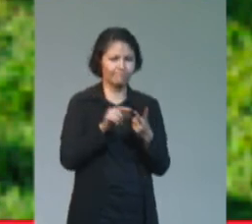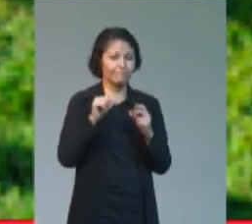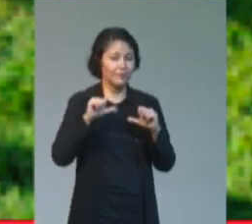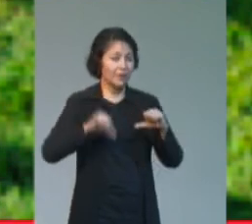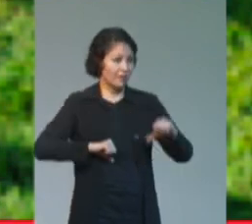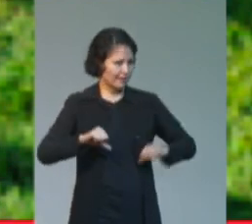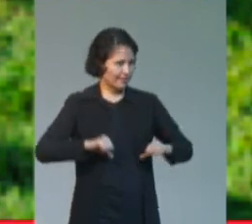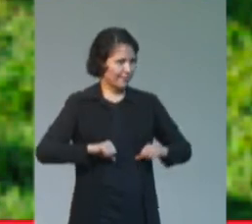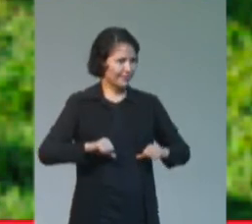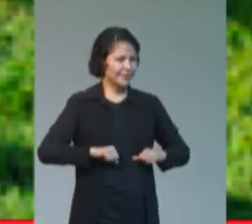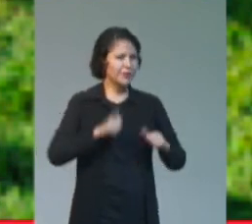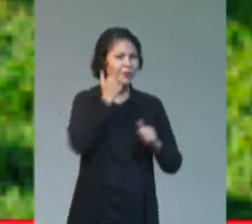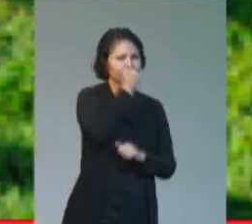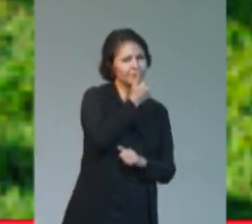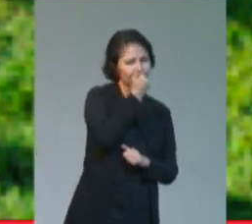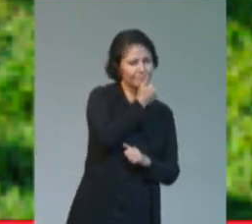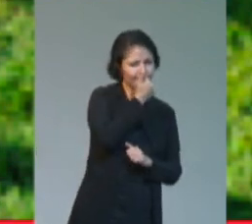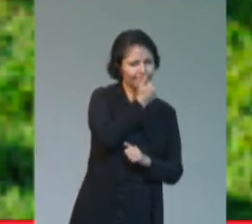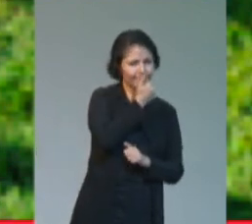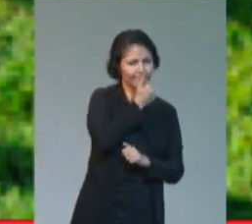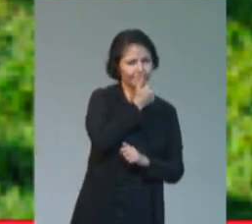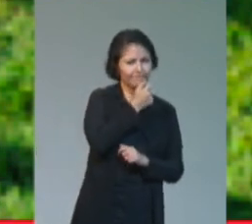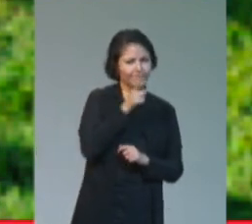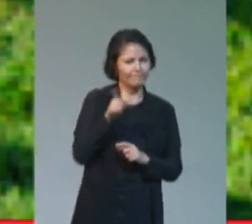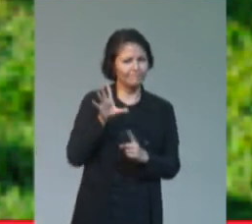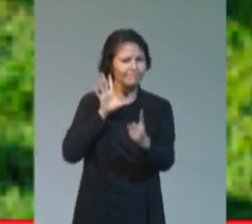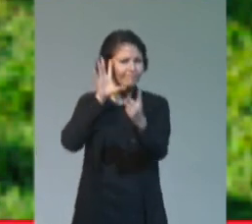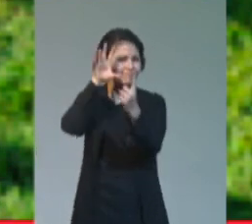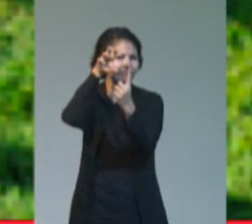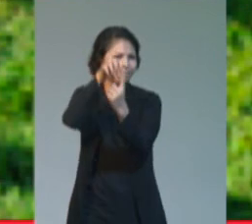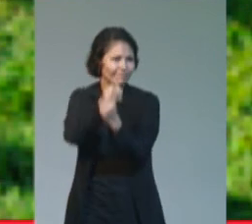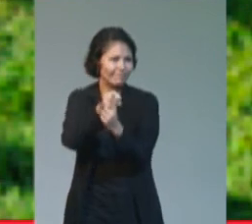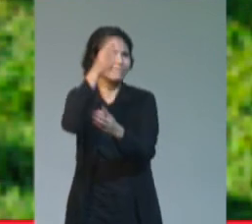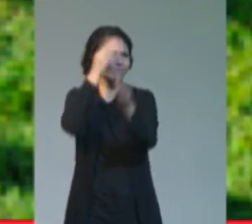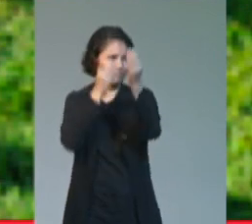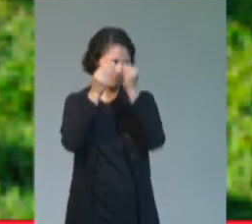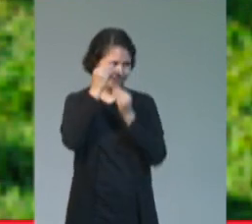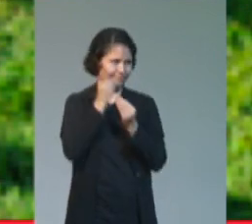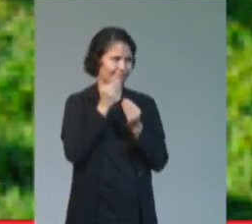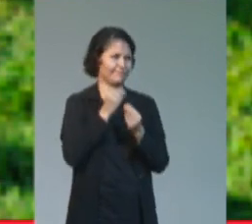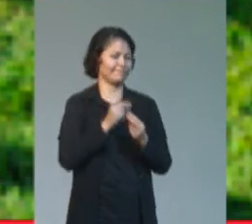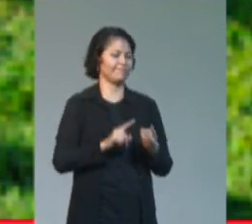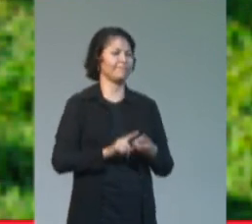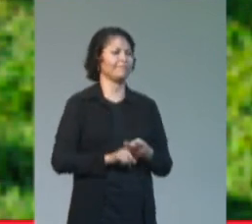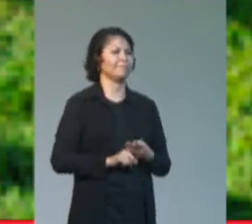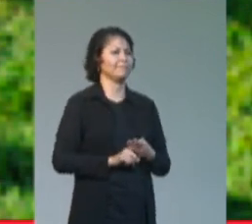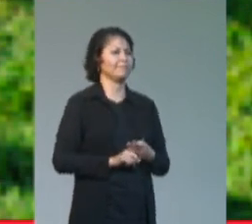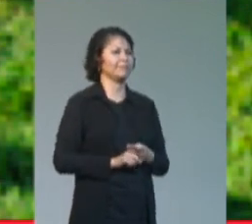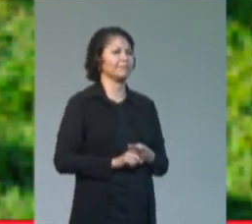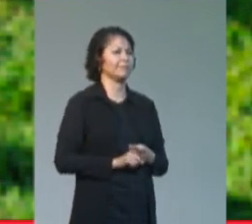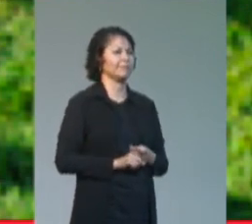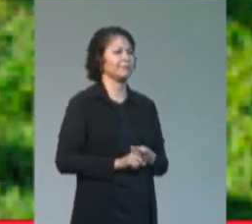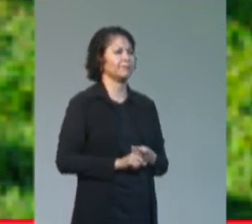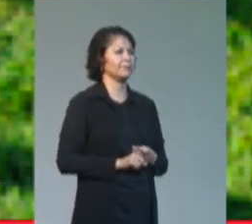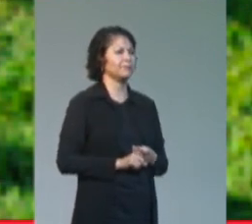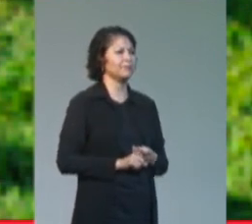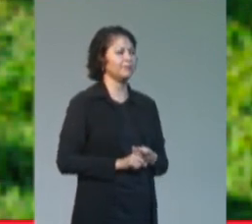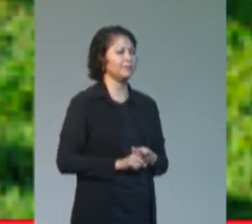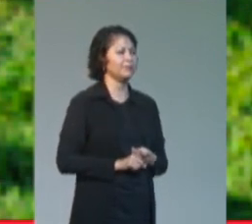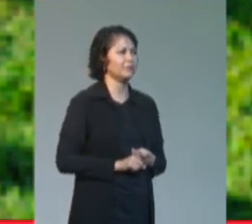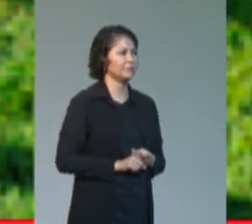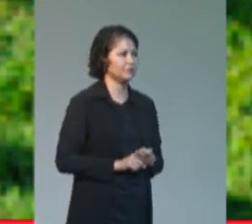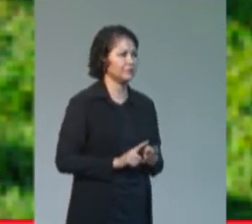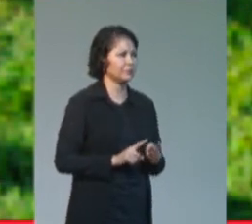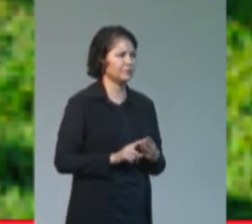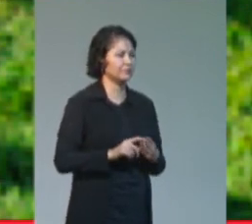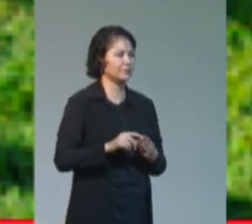que el alumno adquiera lo que de verdad nosotros pretendemos que adquiera con esas competencias con esas compatibles estás con él con